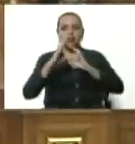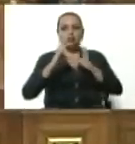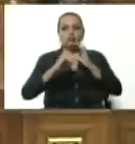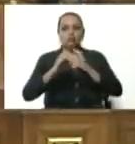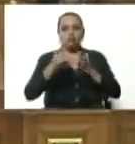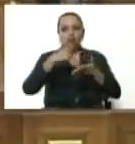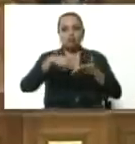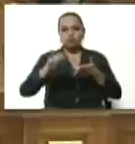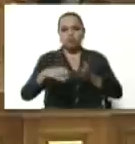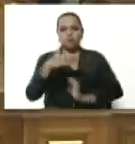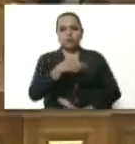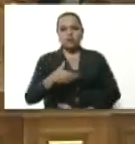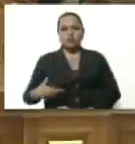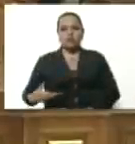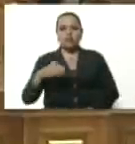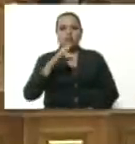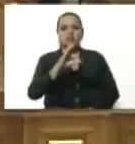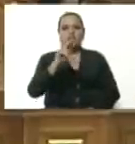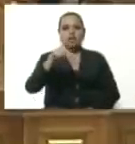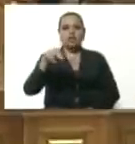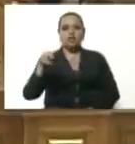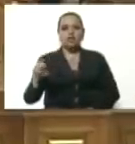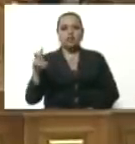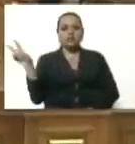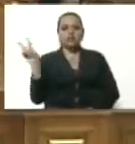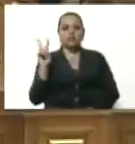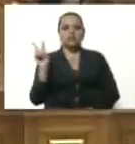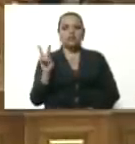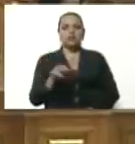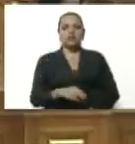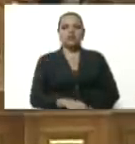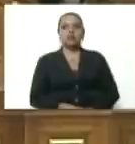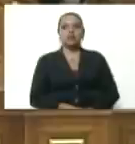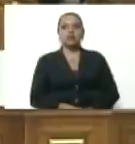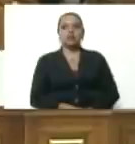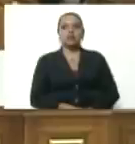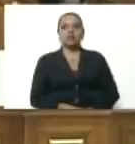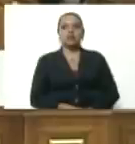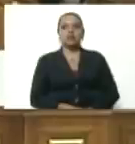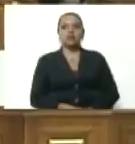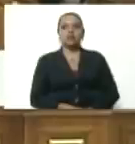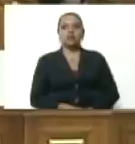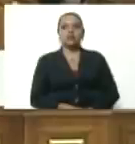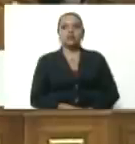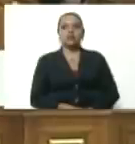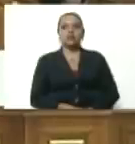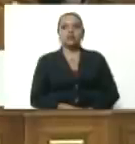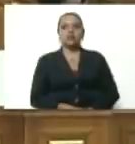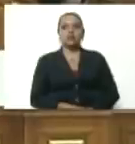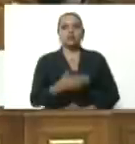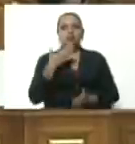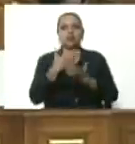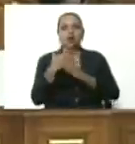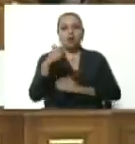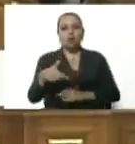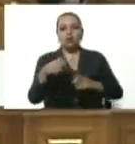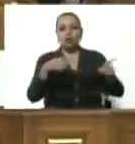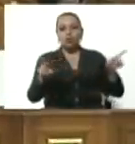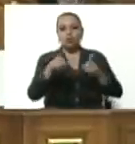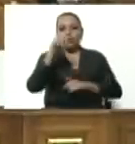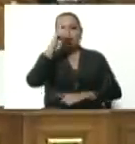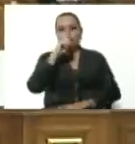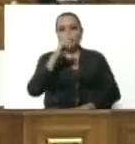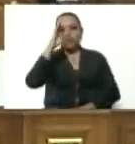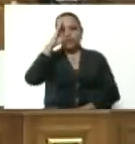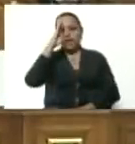Izaguirre, presidenta del Consejo Nacional Electoral de la República Bolivariana de Venezuela. Es todo, presidente. Gracias, compañero. Hoy está de cumpleaños